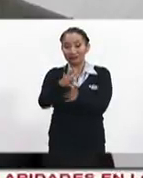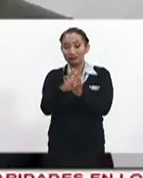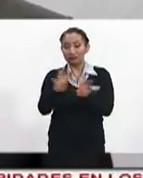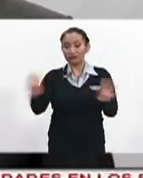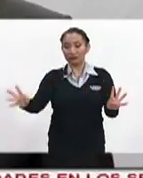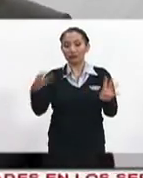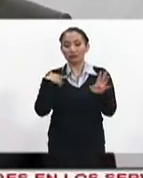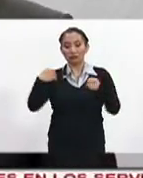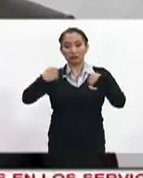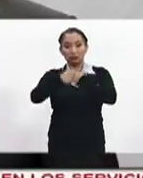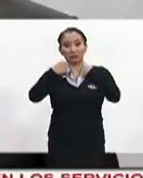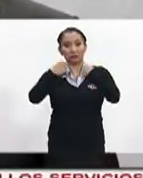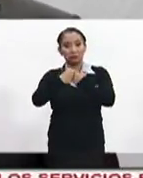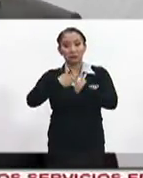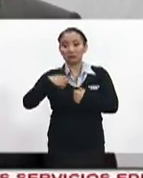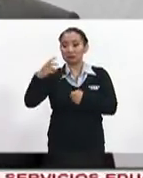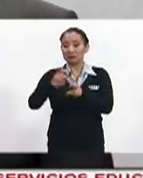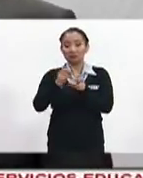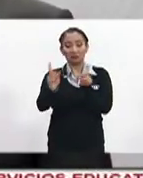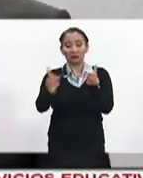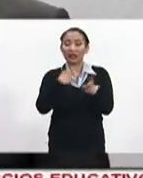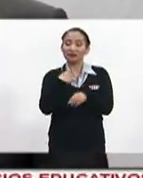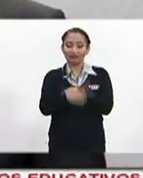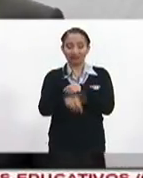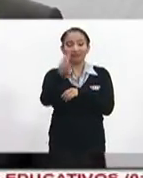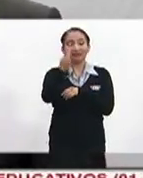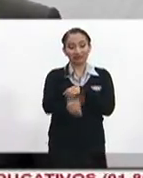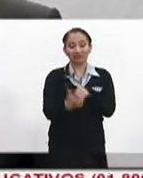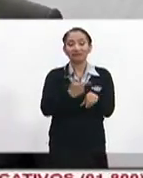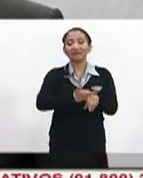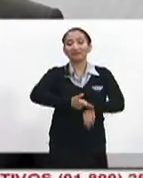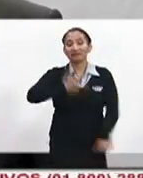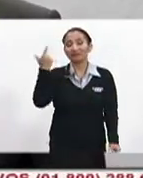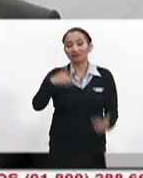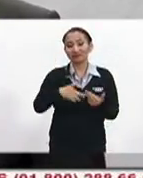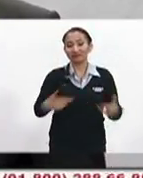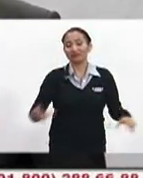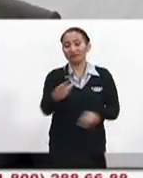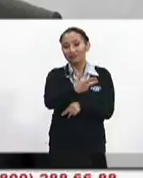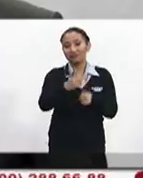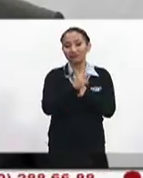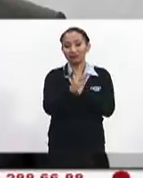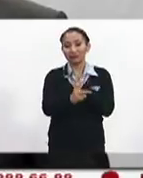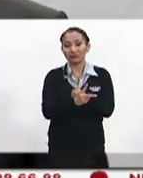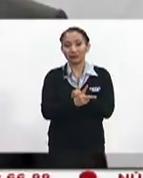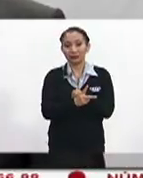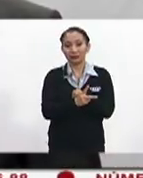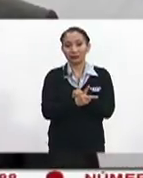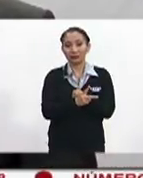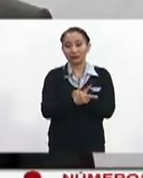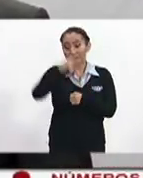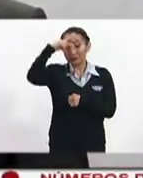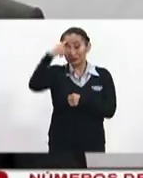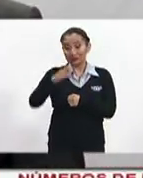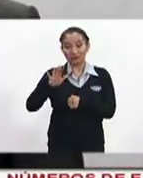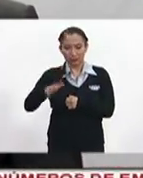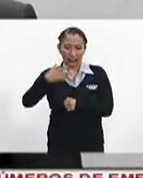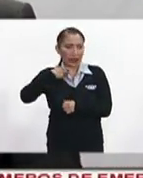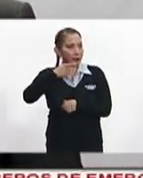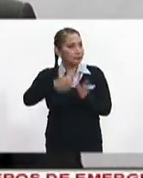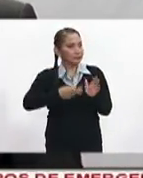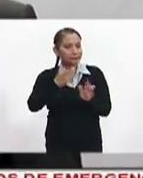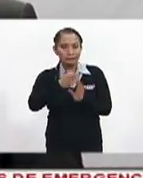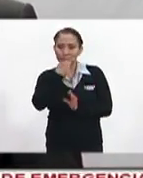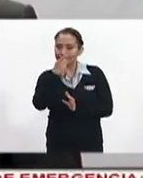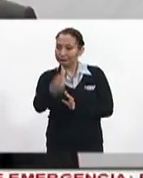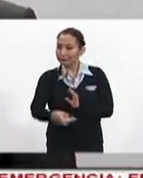una militarización de la frontera, esto dañaría gravemente la relación bilateral. Para México, y eso lo hemos